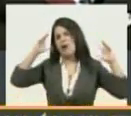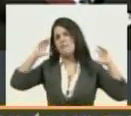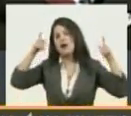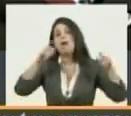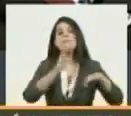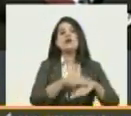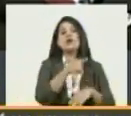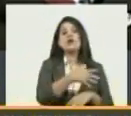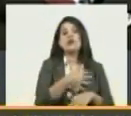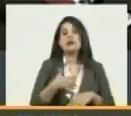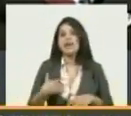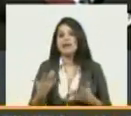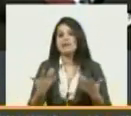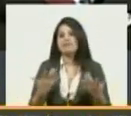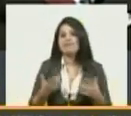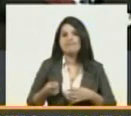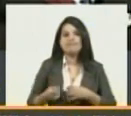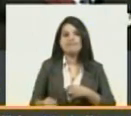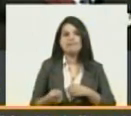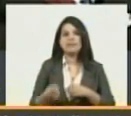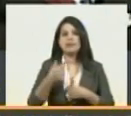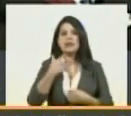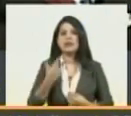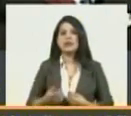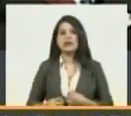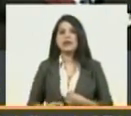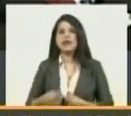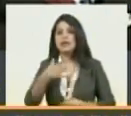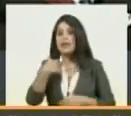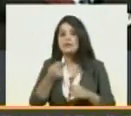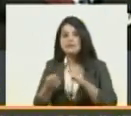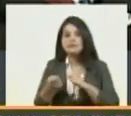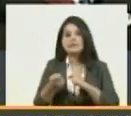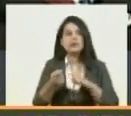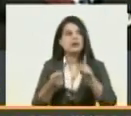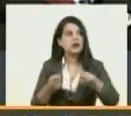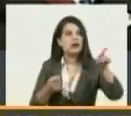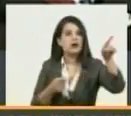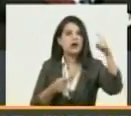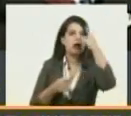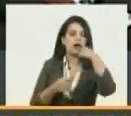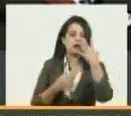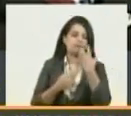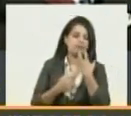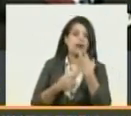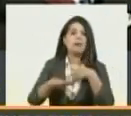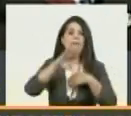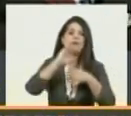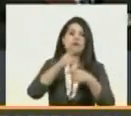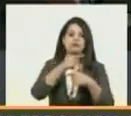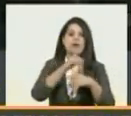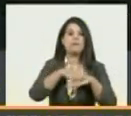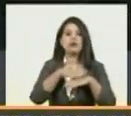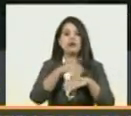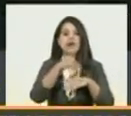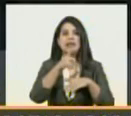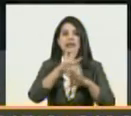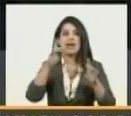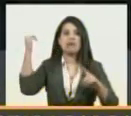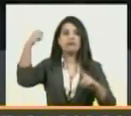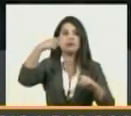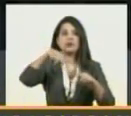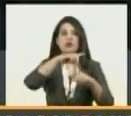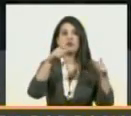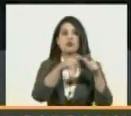necesitaban retroalimentar a estas caras derrotadas por el mandato que le habían impuesto desde los centros de poder